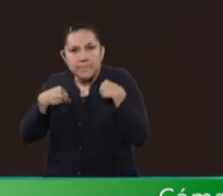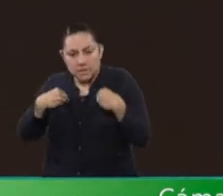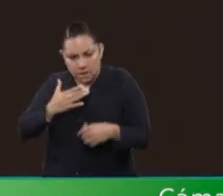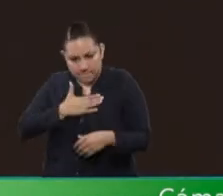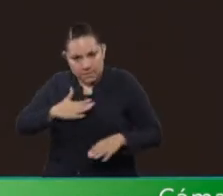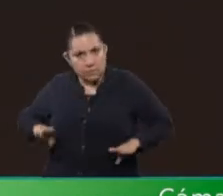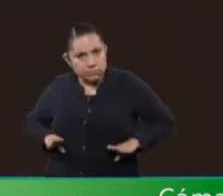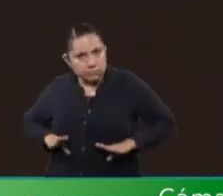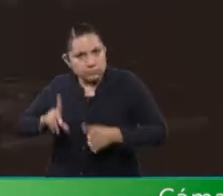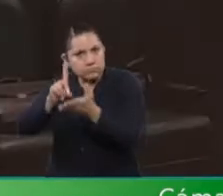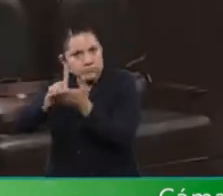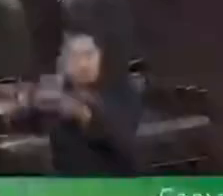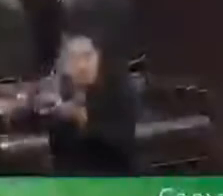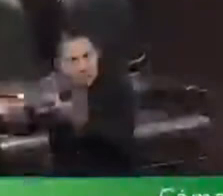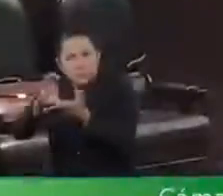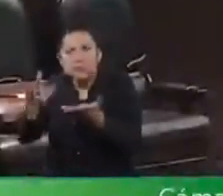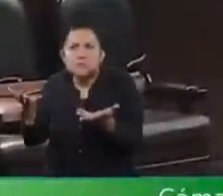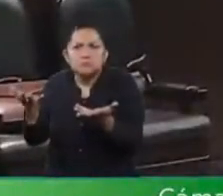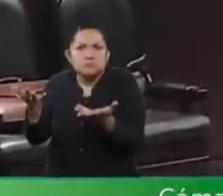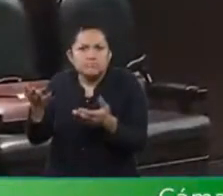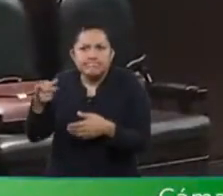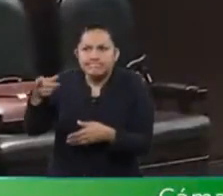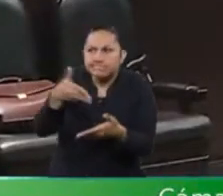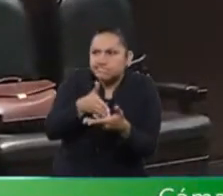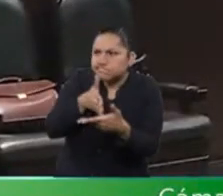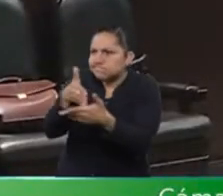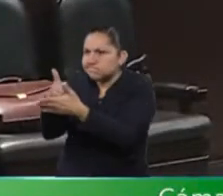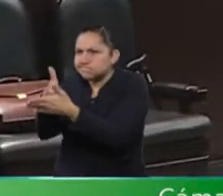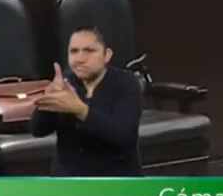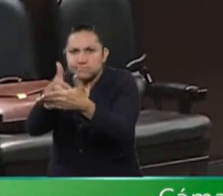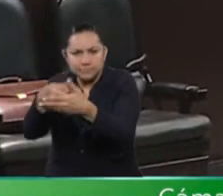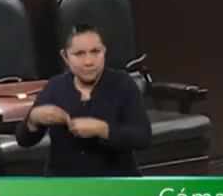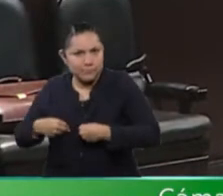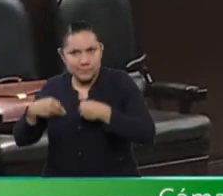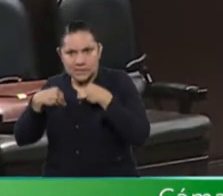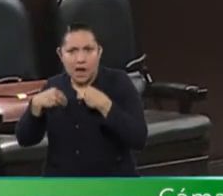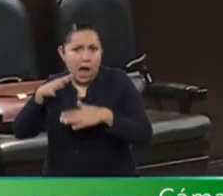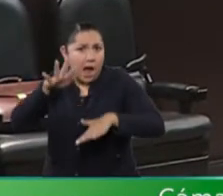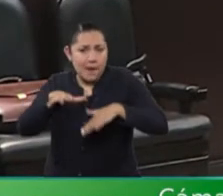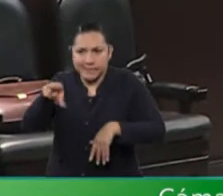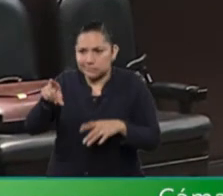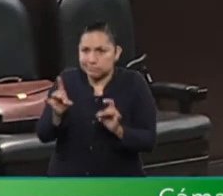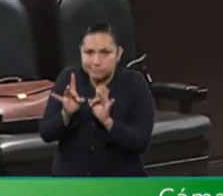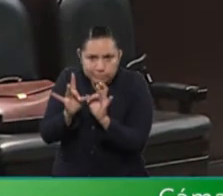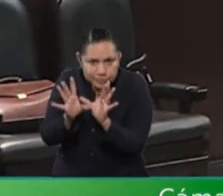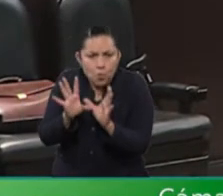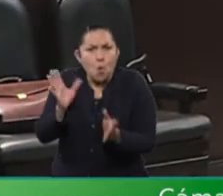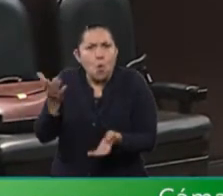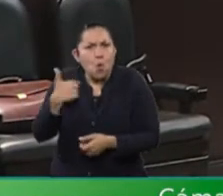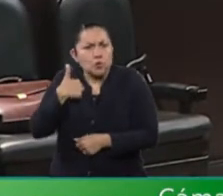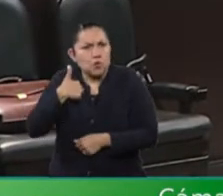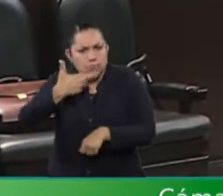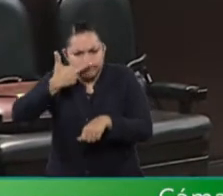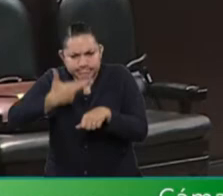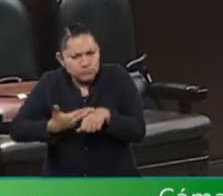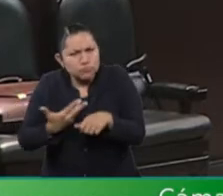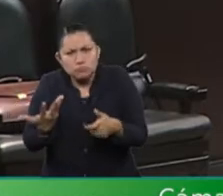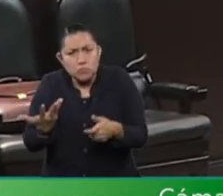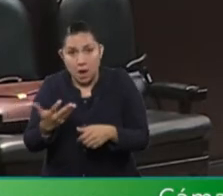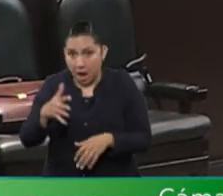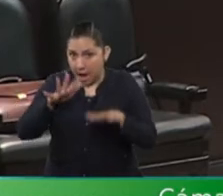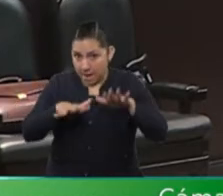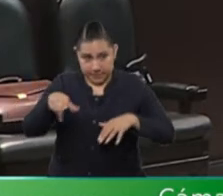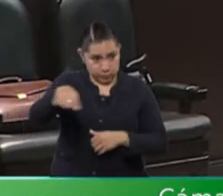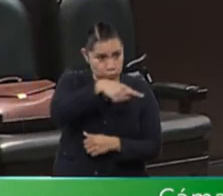pidieron tener la vanidad y el ego nos hace pensar que jamás podremos desarrollar una discapacidad por genética